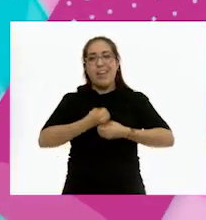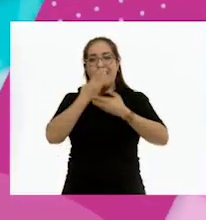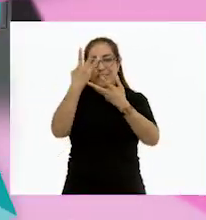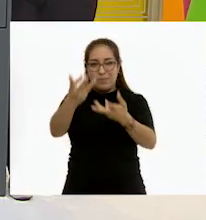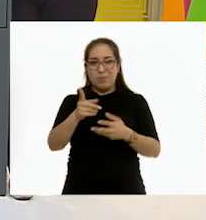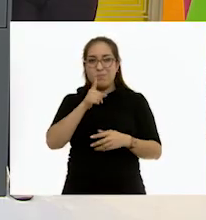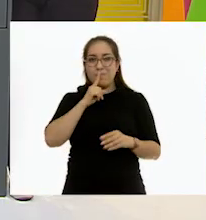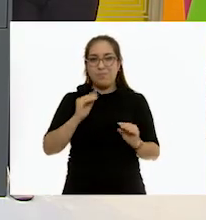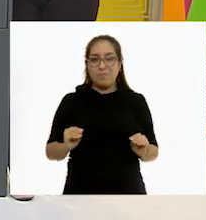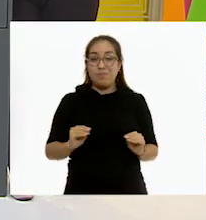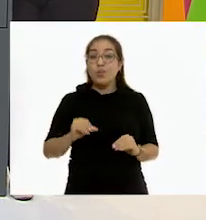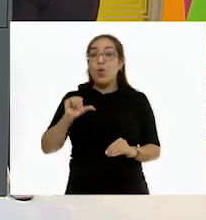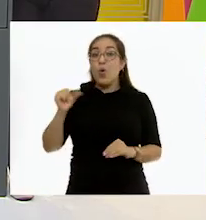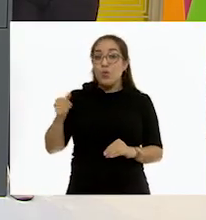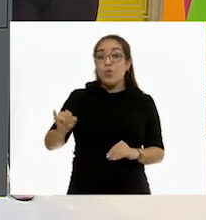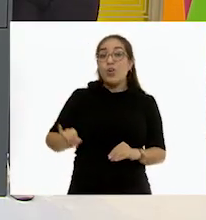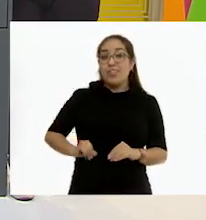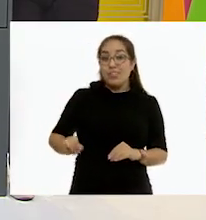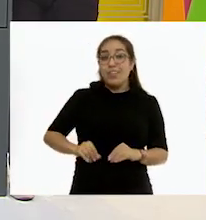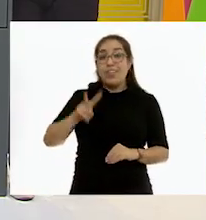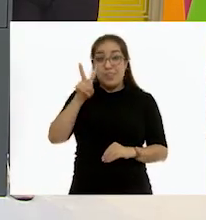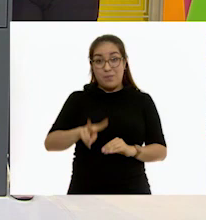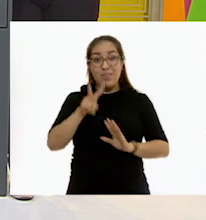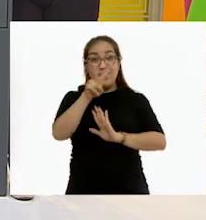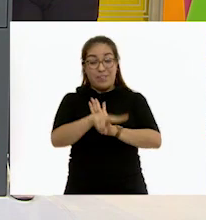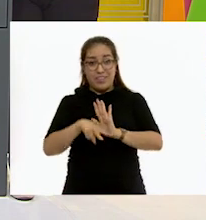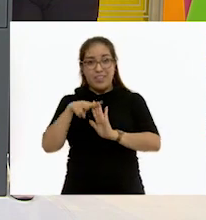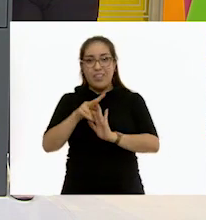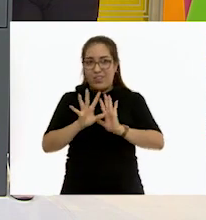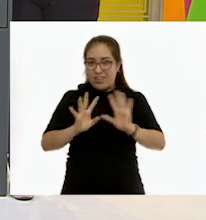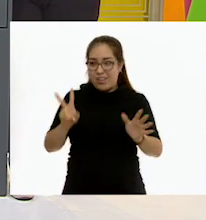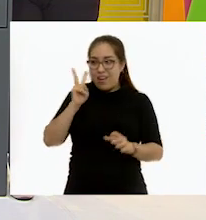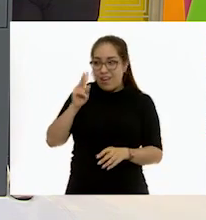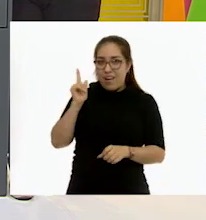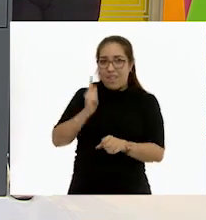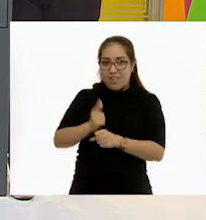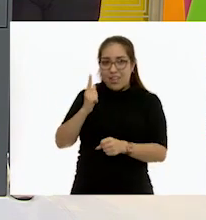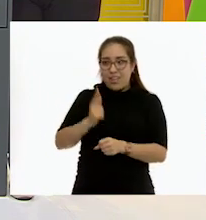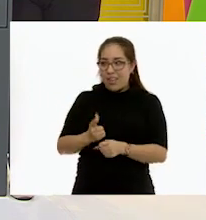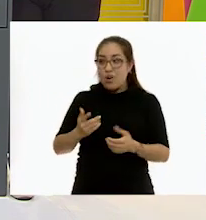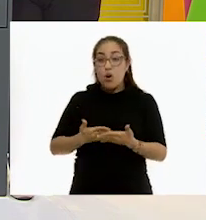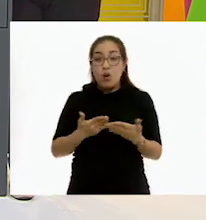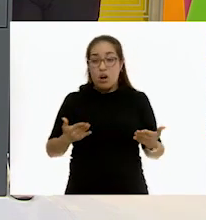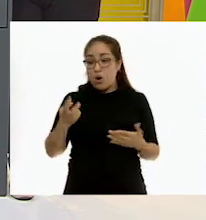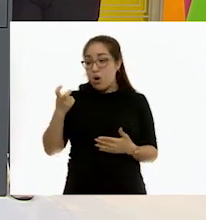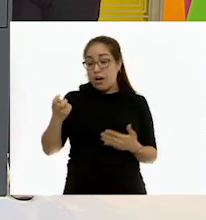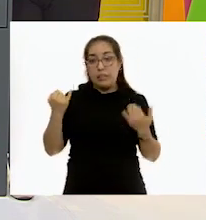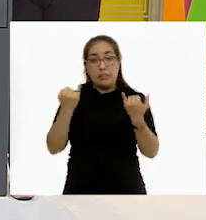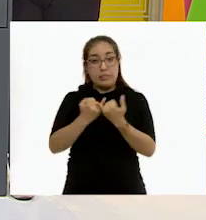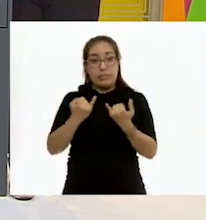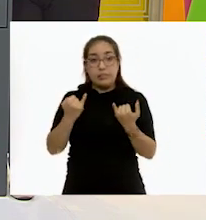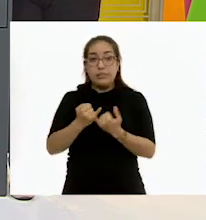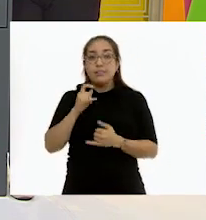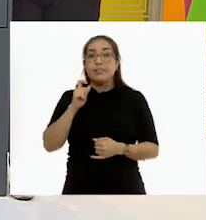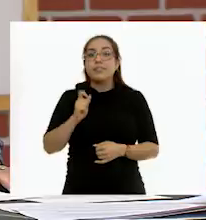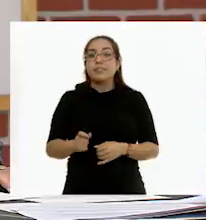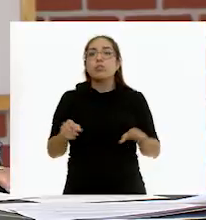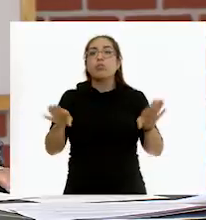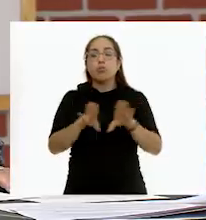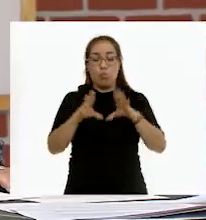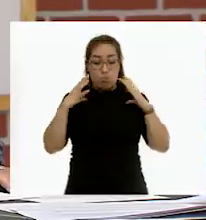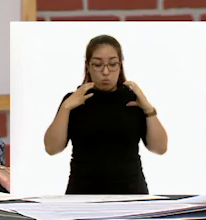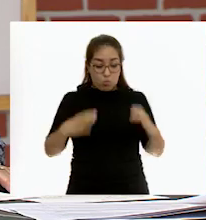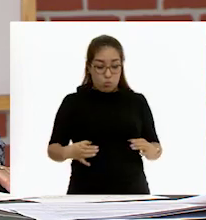silencio. Otro interesante video, maestra. Así es, y si se fijaron, pues en este igual nos recuerda cómo nuestro